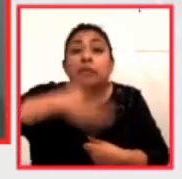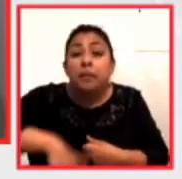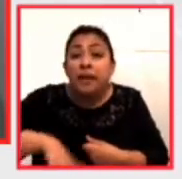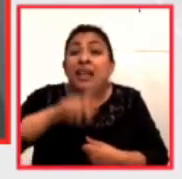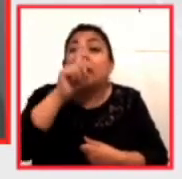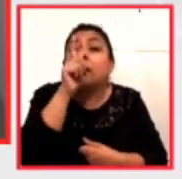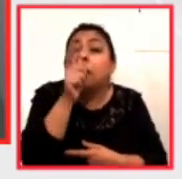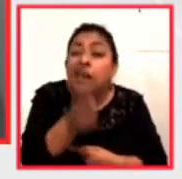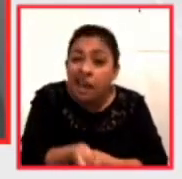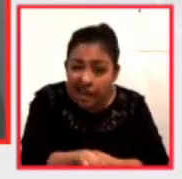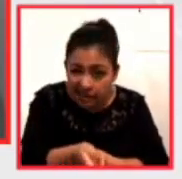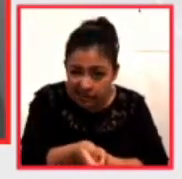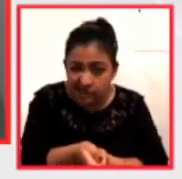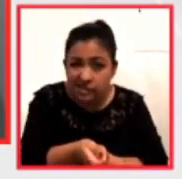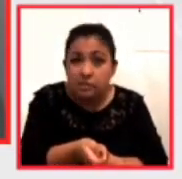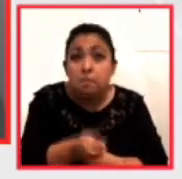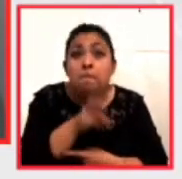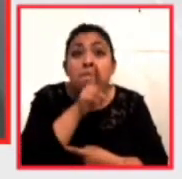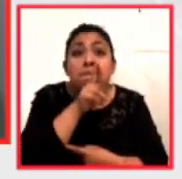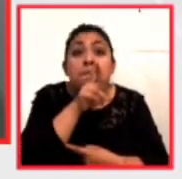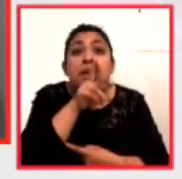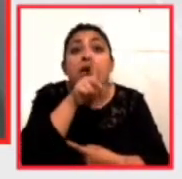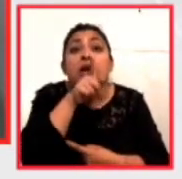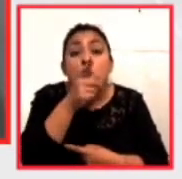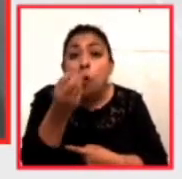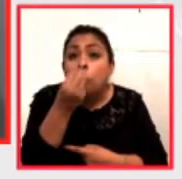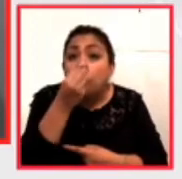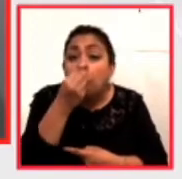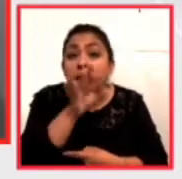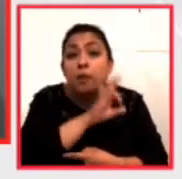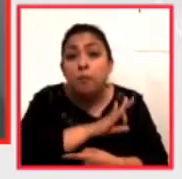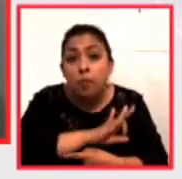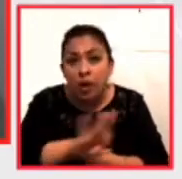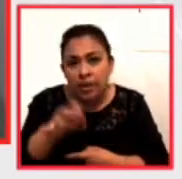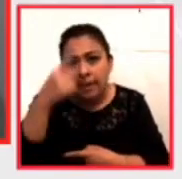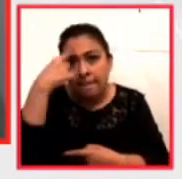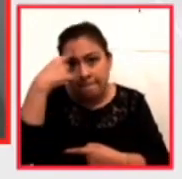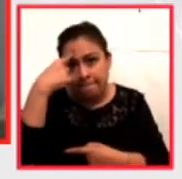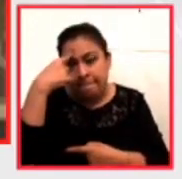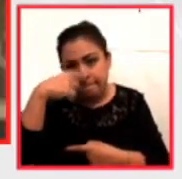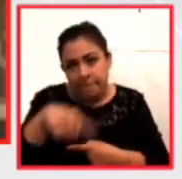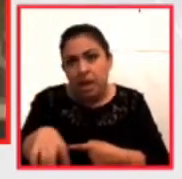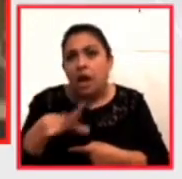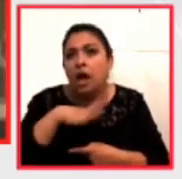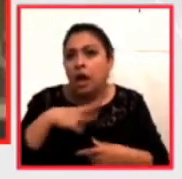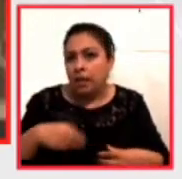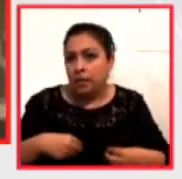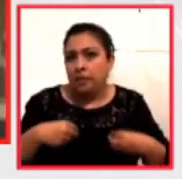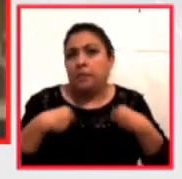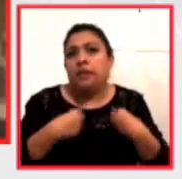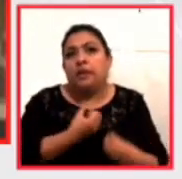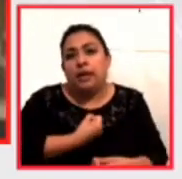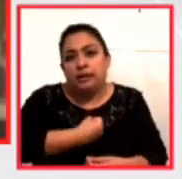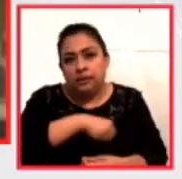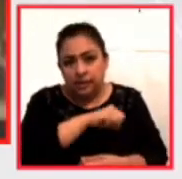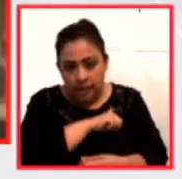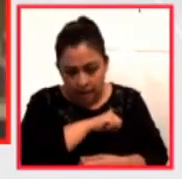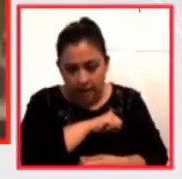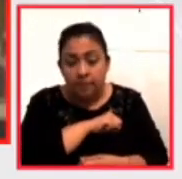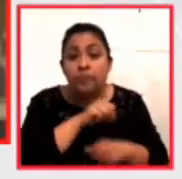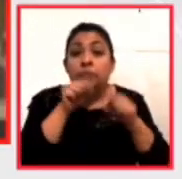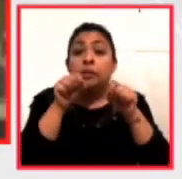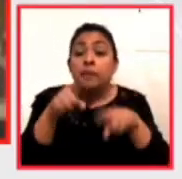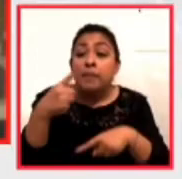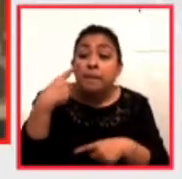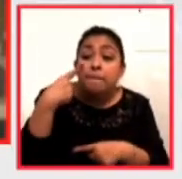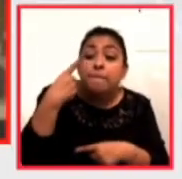qué es lo mejor que pueden comer para tener una vida sana. Que se fijen en lo que